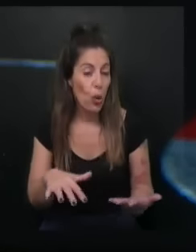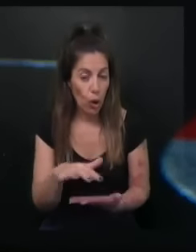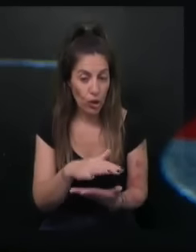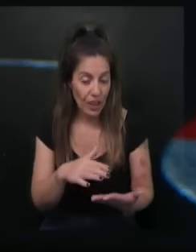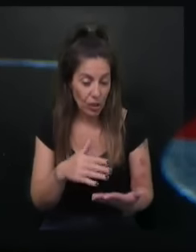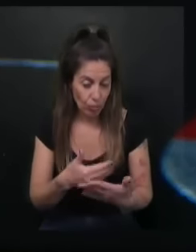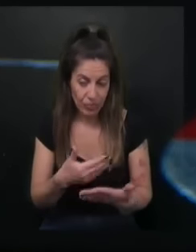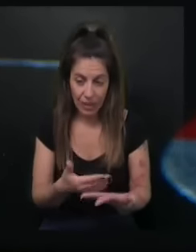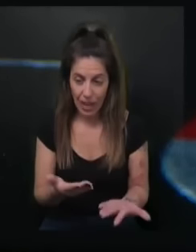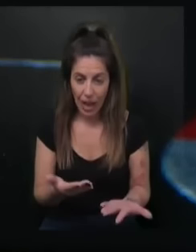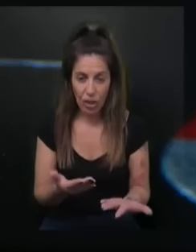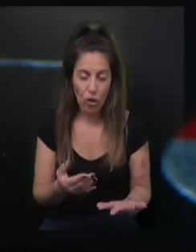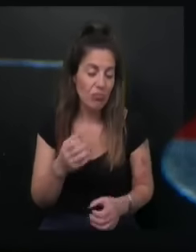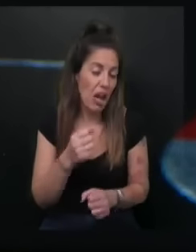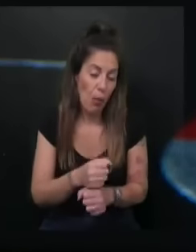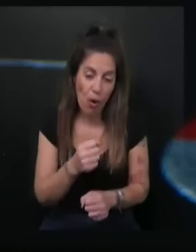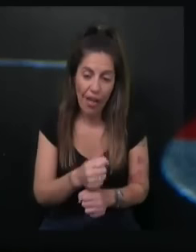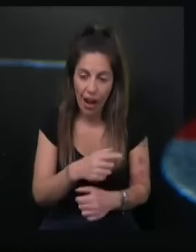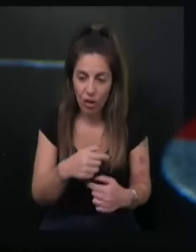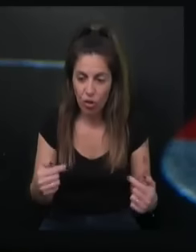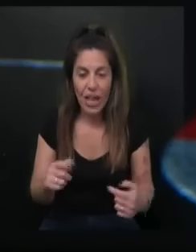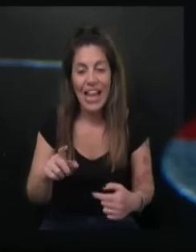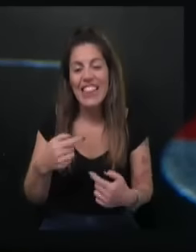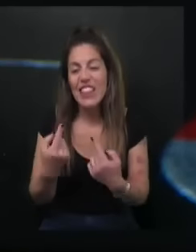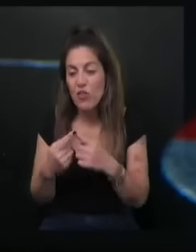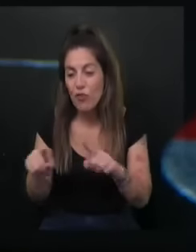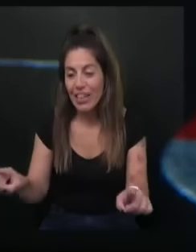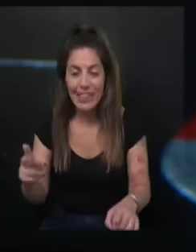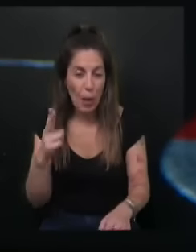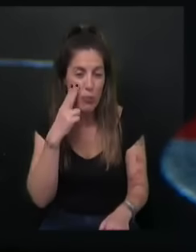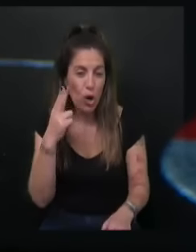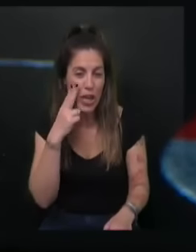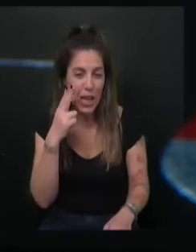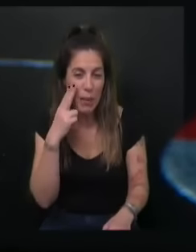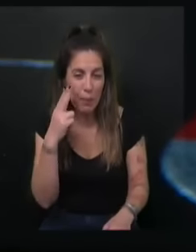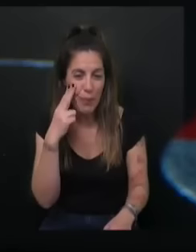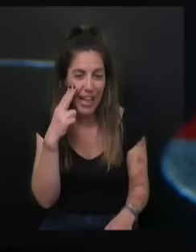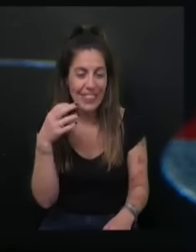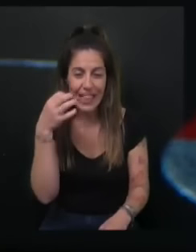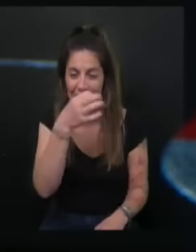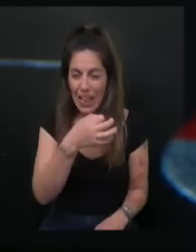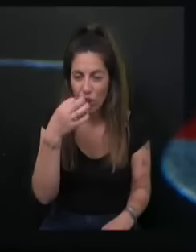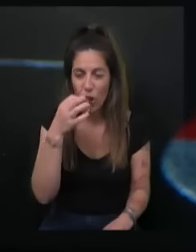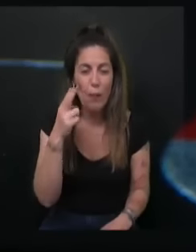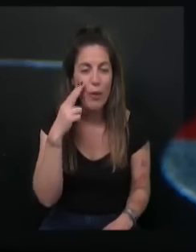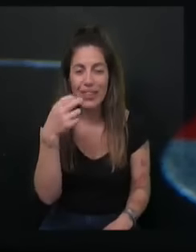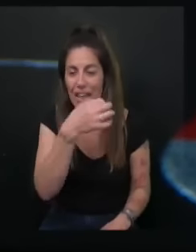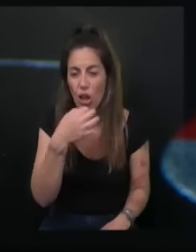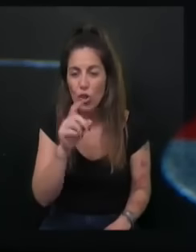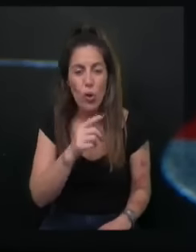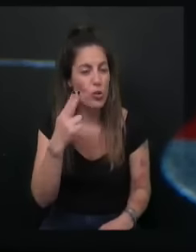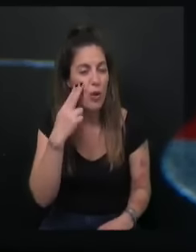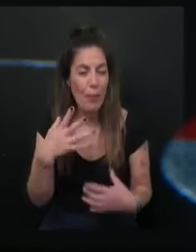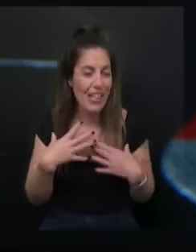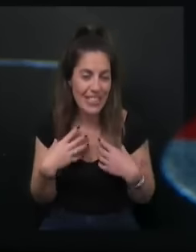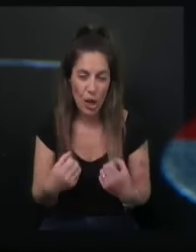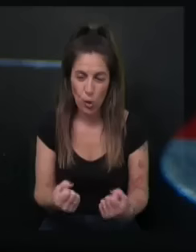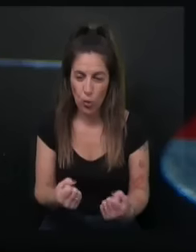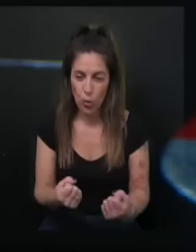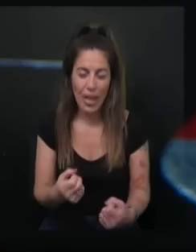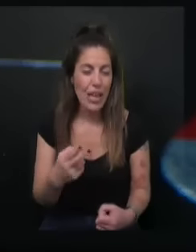inmediato laboral otra cosa es el problema de la problemática de las drogas la problemática de las drogas no es un problema de salud